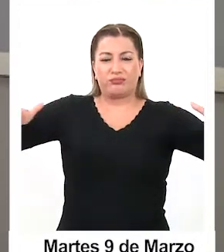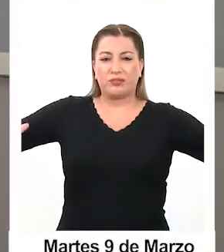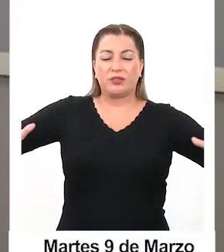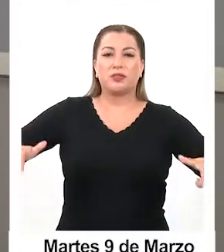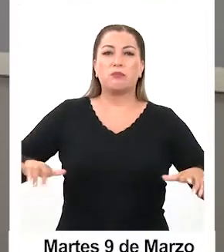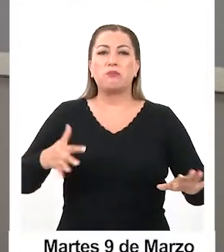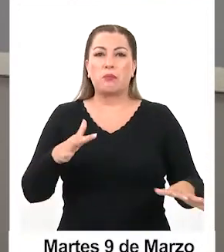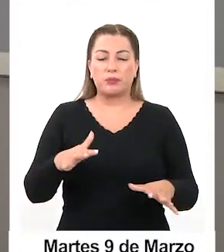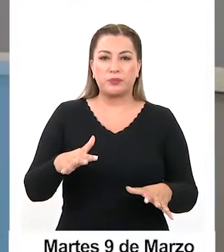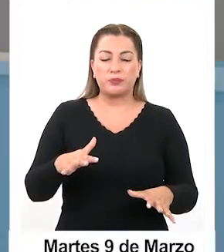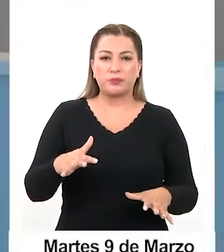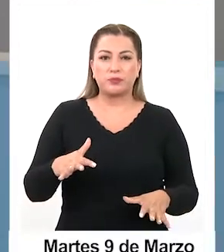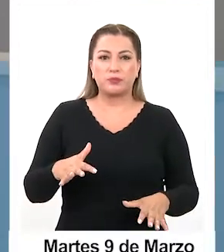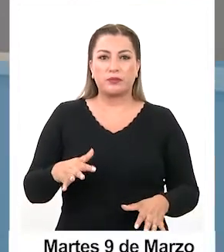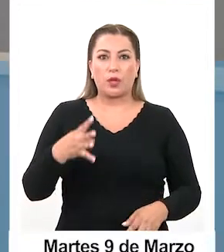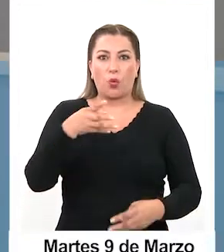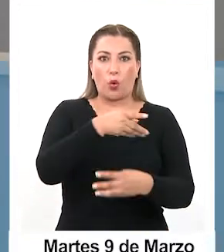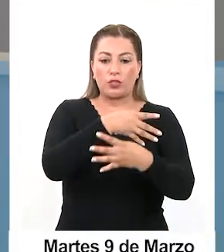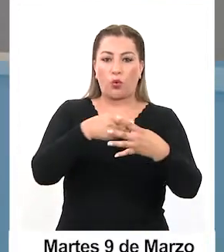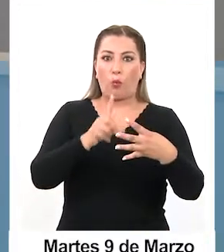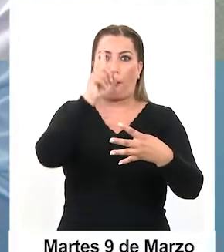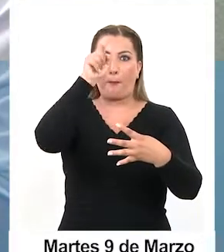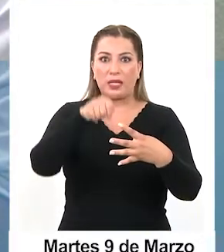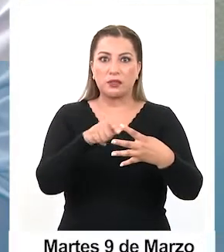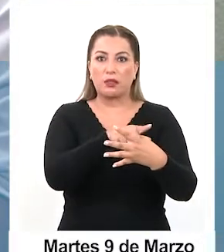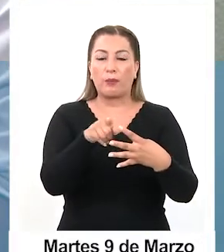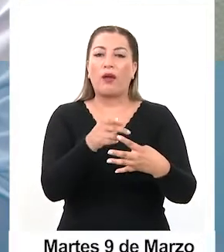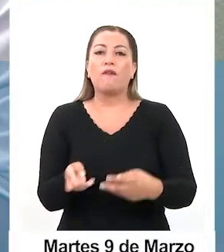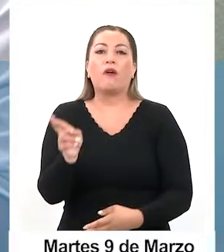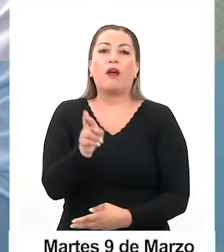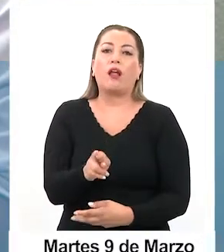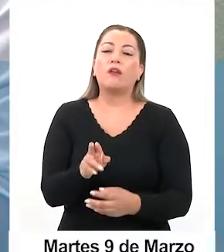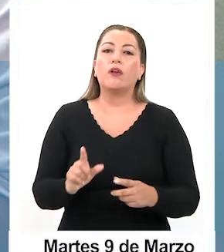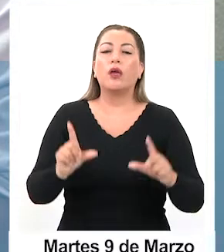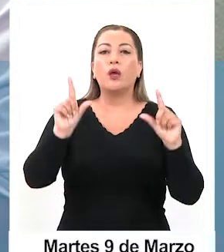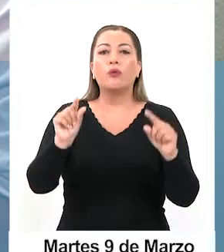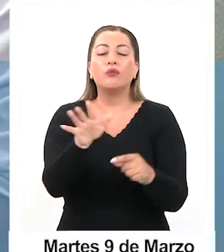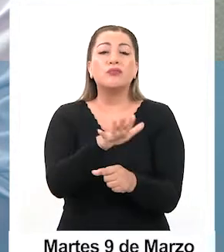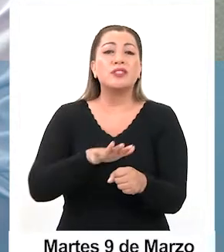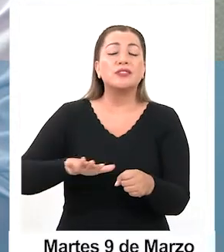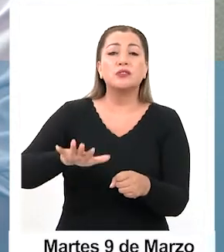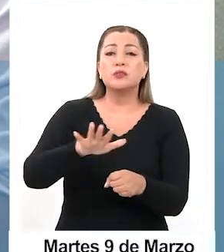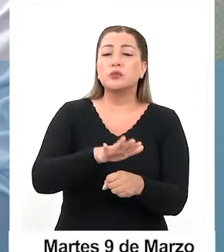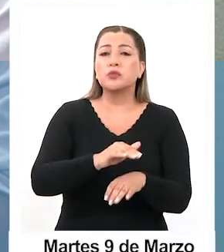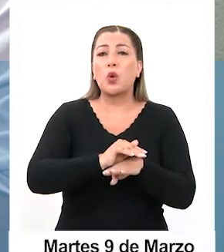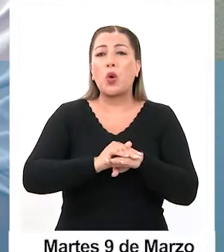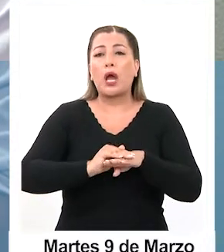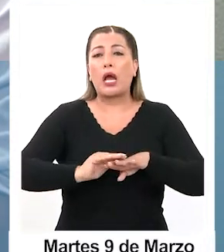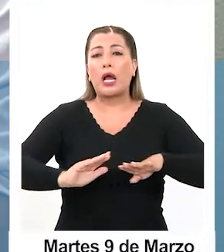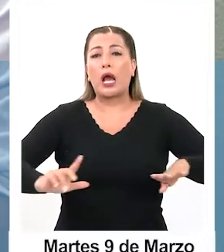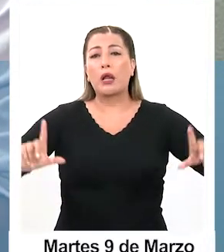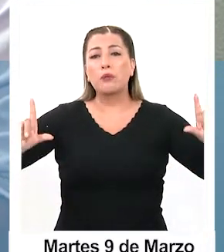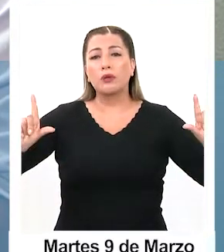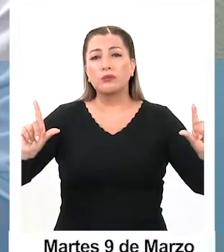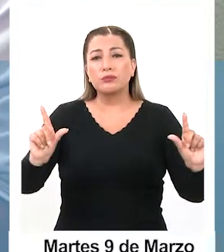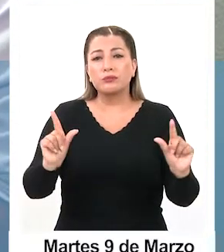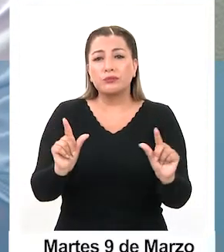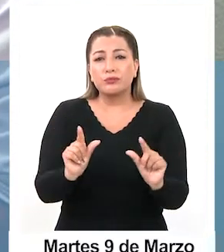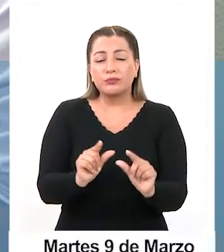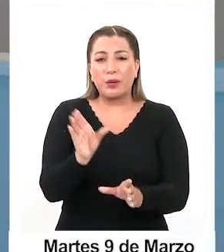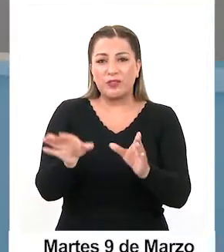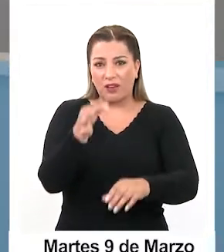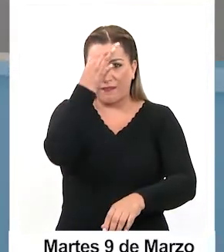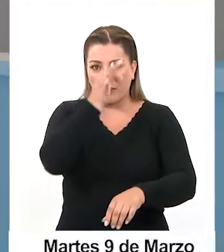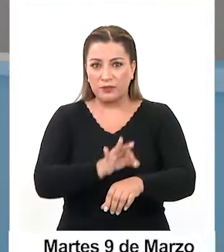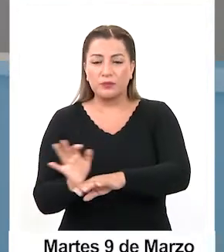en aproximadamente 4 semanas, y luego volvemos hoy día a estar en una situación donde se ha ido reduciendo los números de casos.